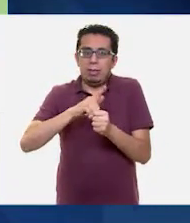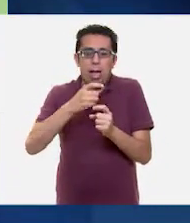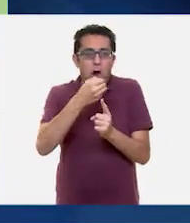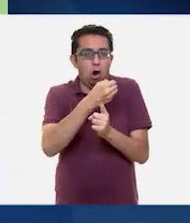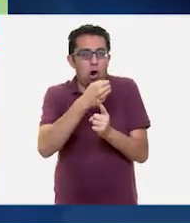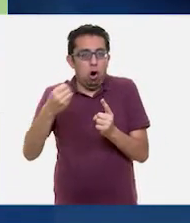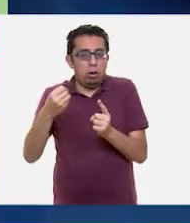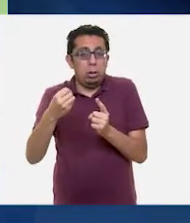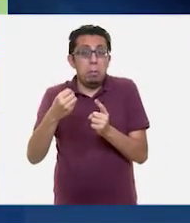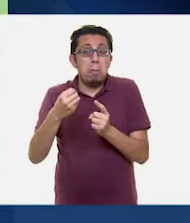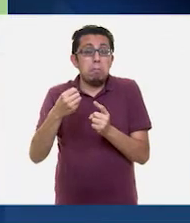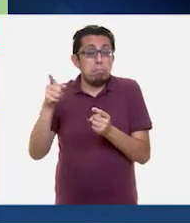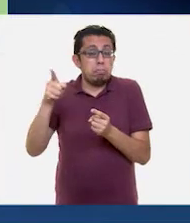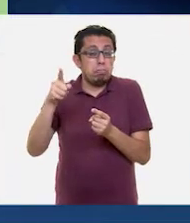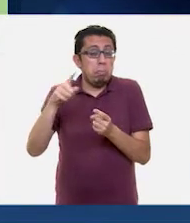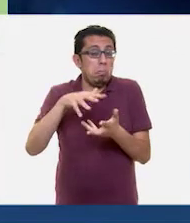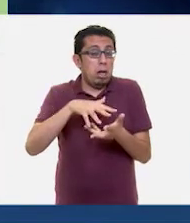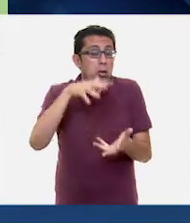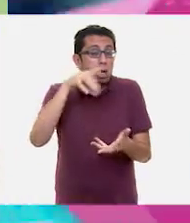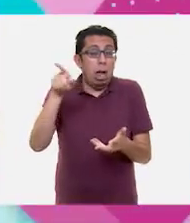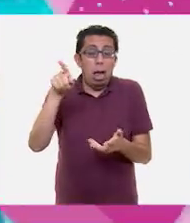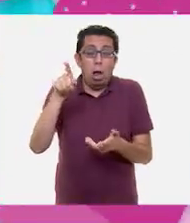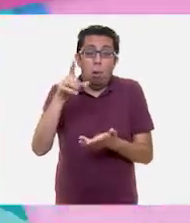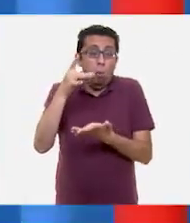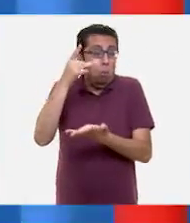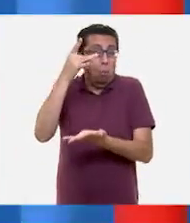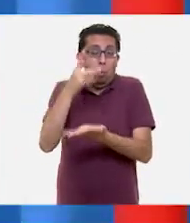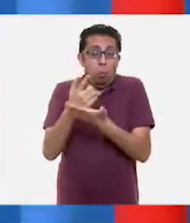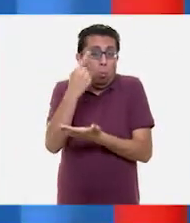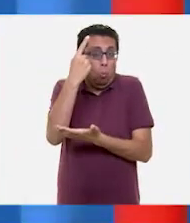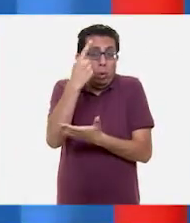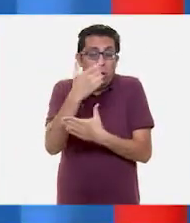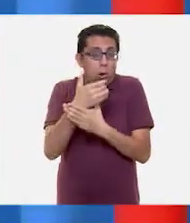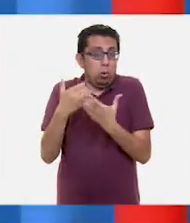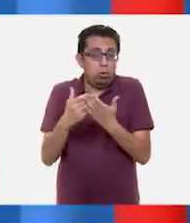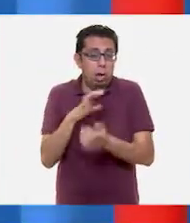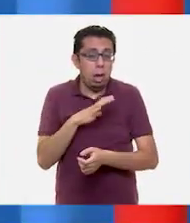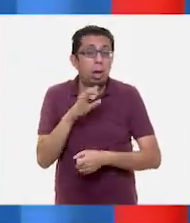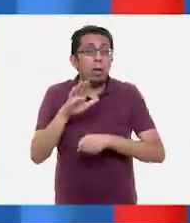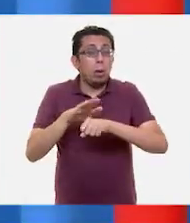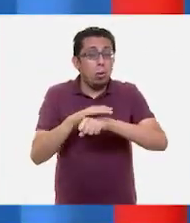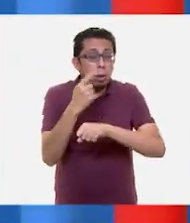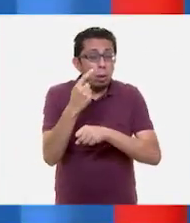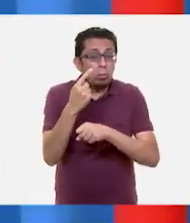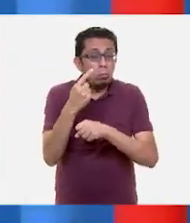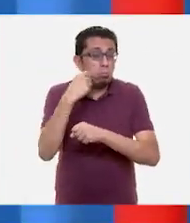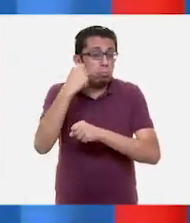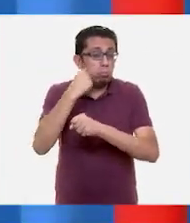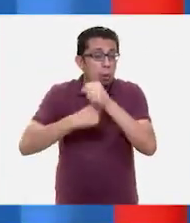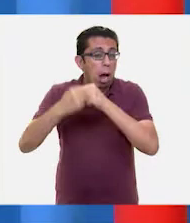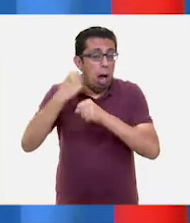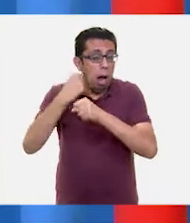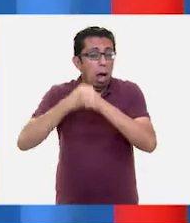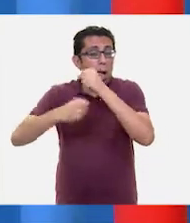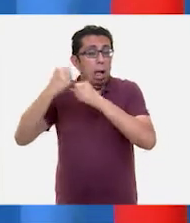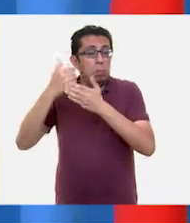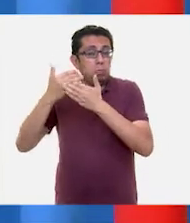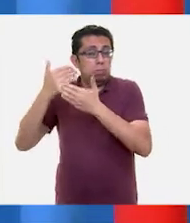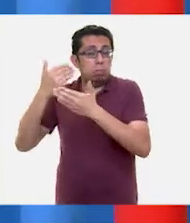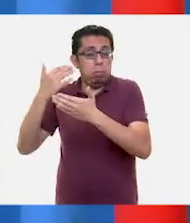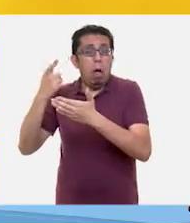son únicas. Por eso podemos decir que desde hace muchos años se usan sucesiones especiales para